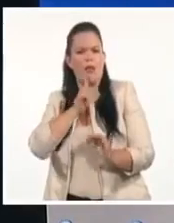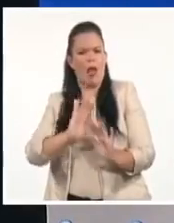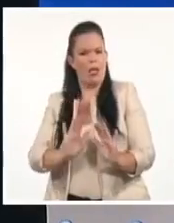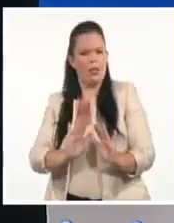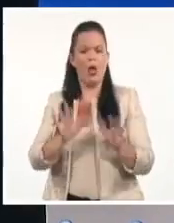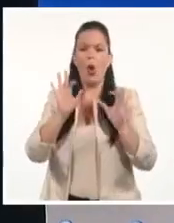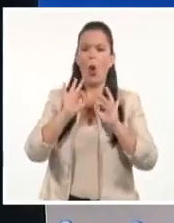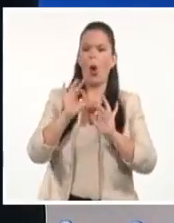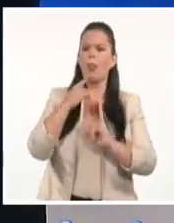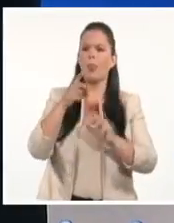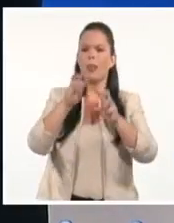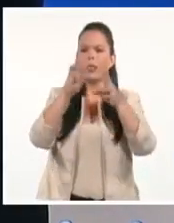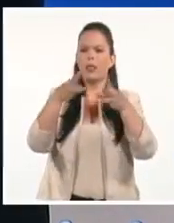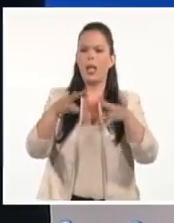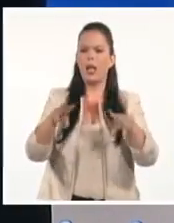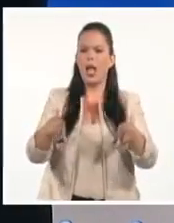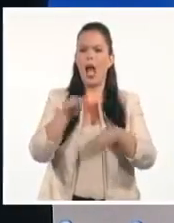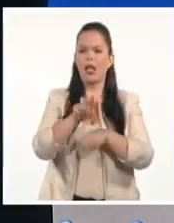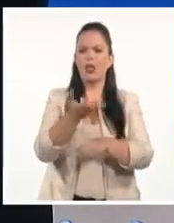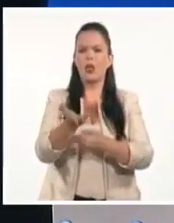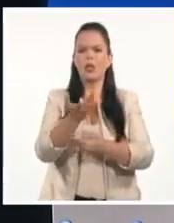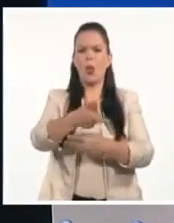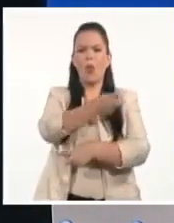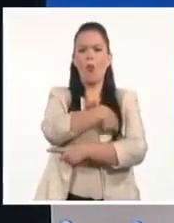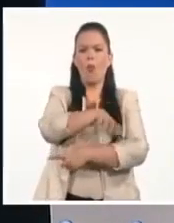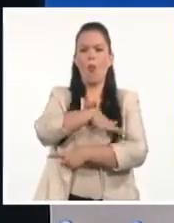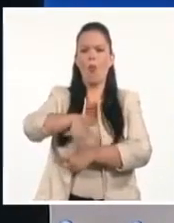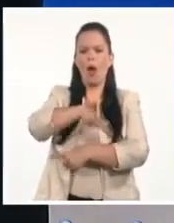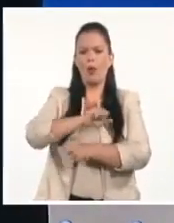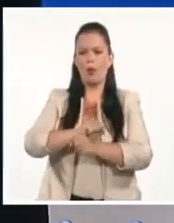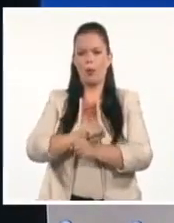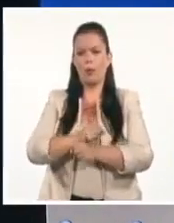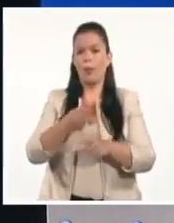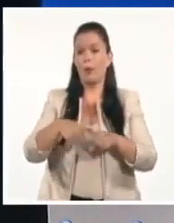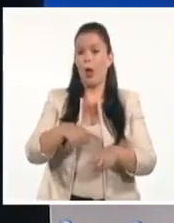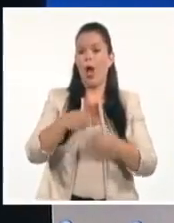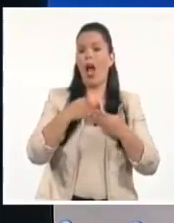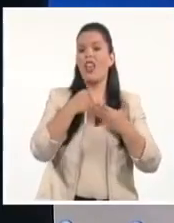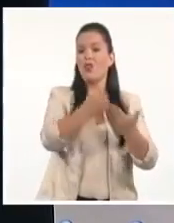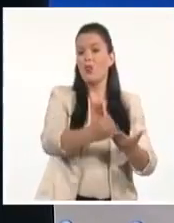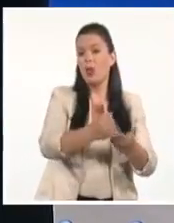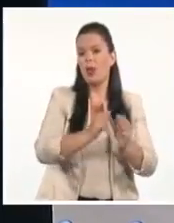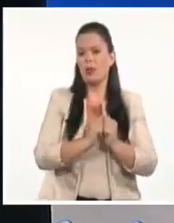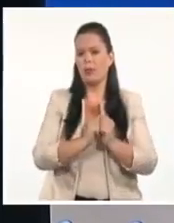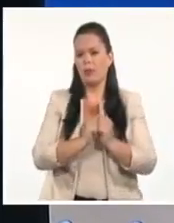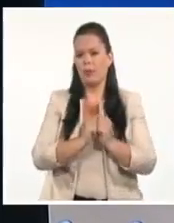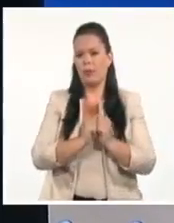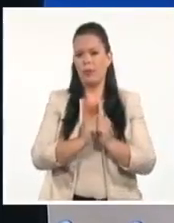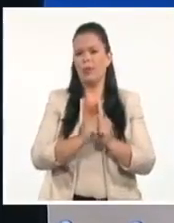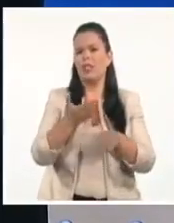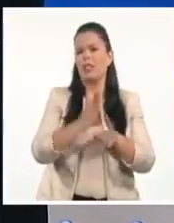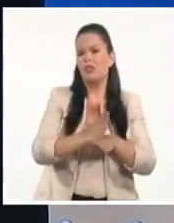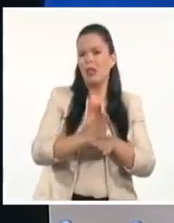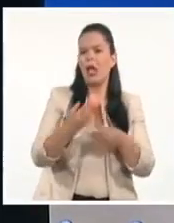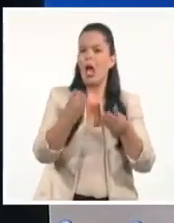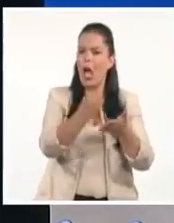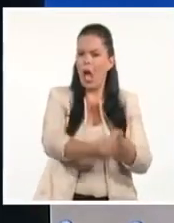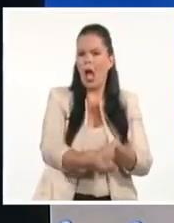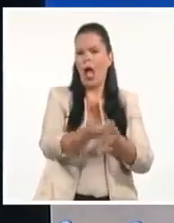muchos. Ayuda y asistencia humanitaria son una cosa, implica logística, alimentos, medicamentos e insumos